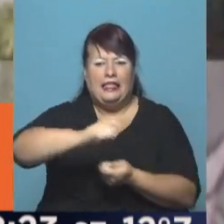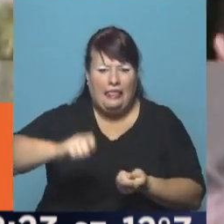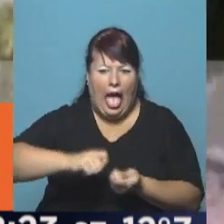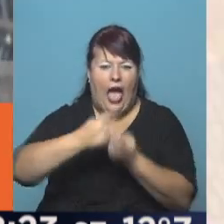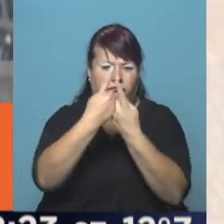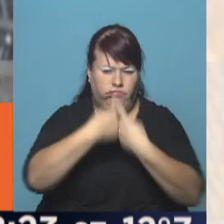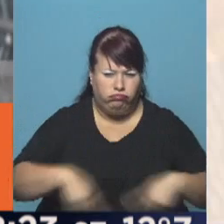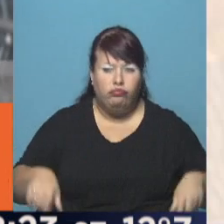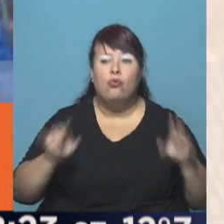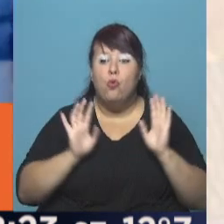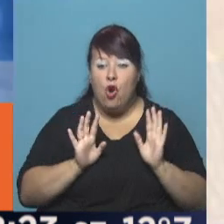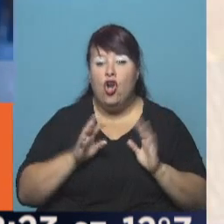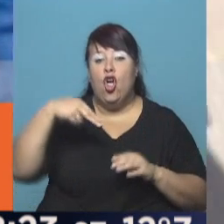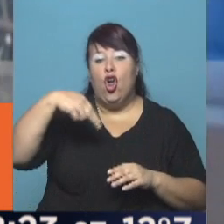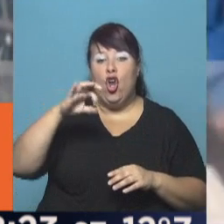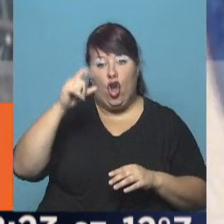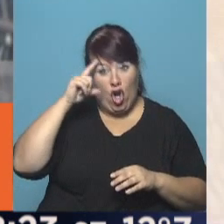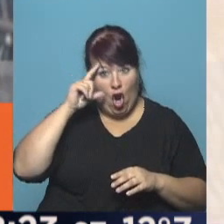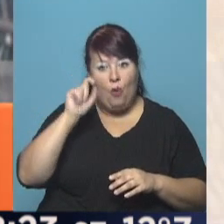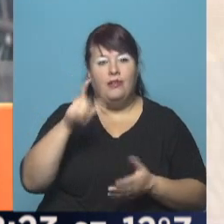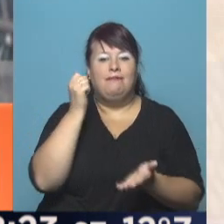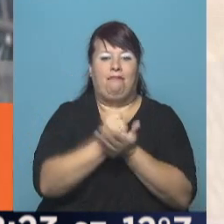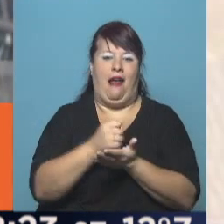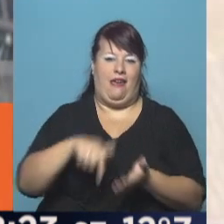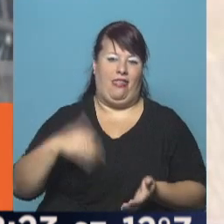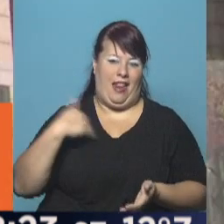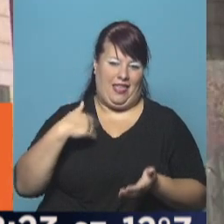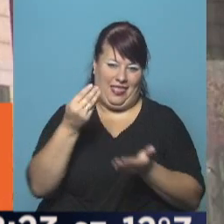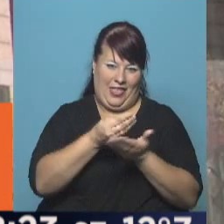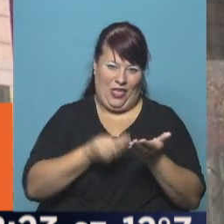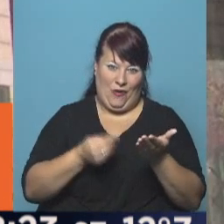y bueno, el Noble tiene el sellito argentino